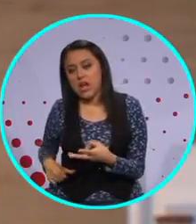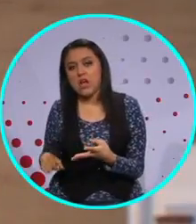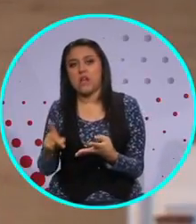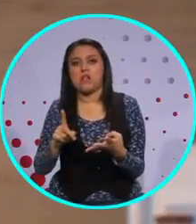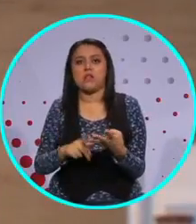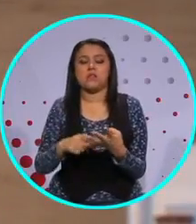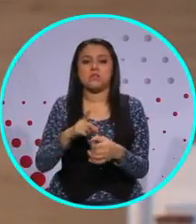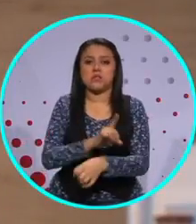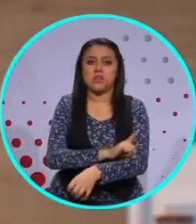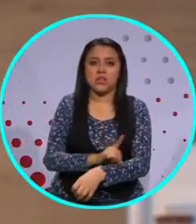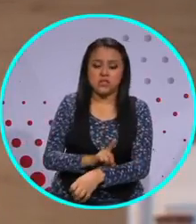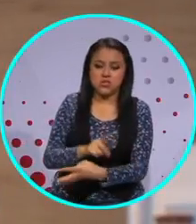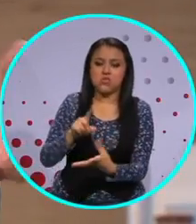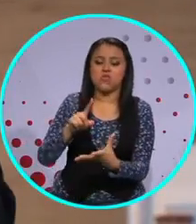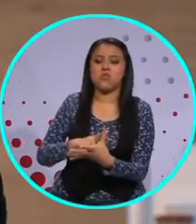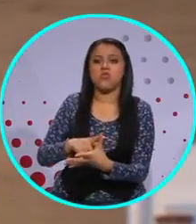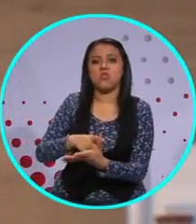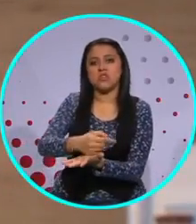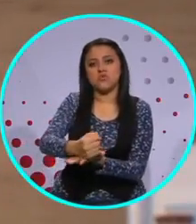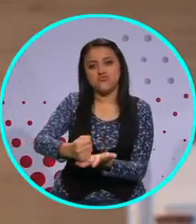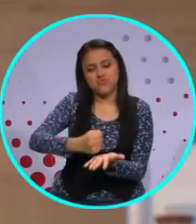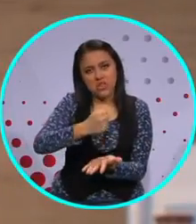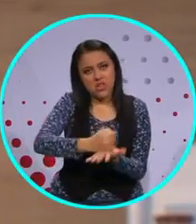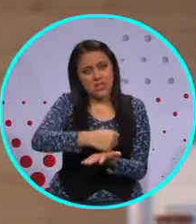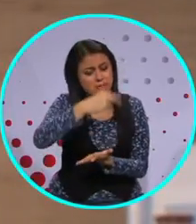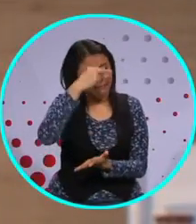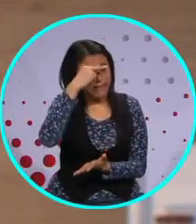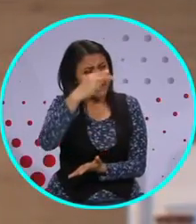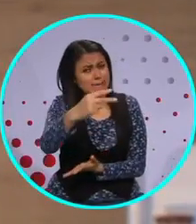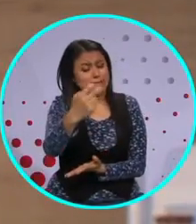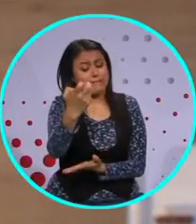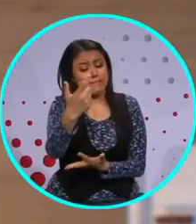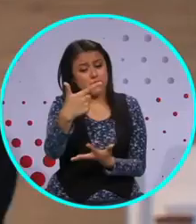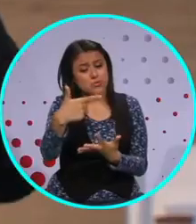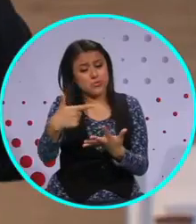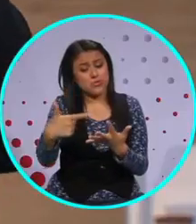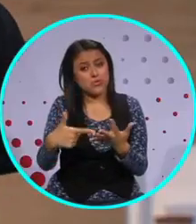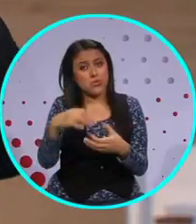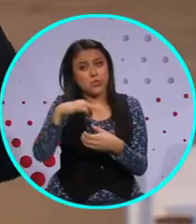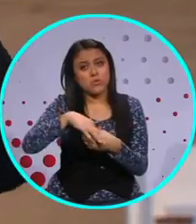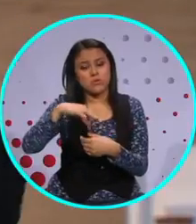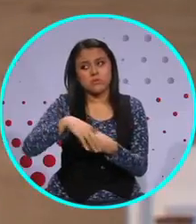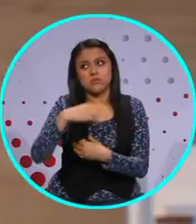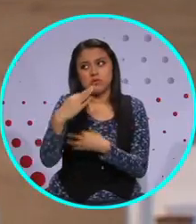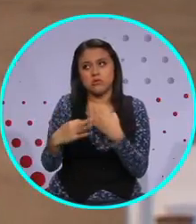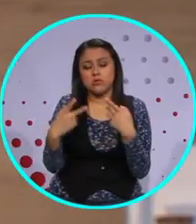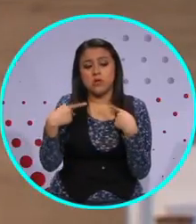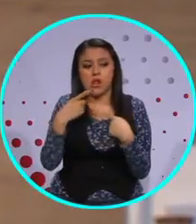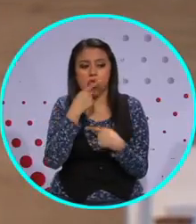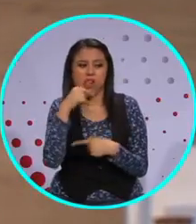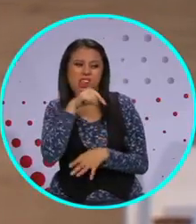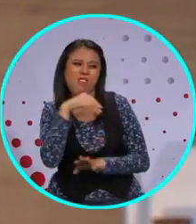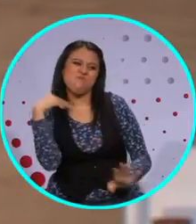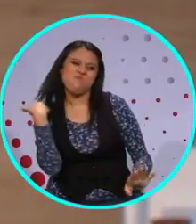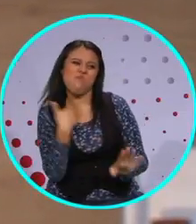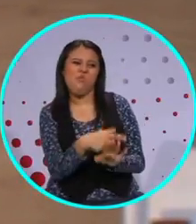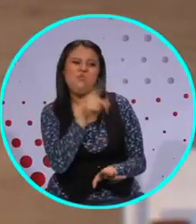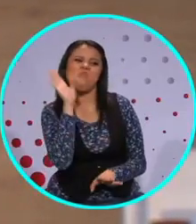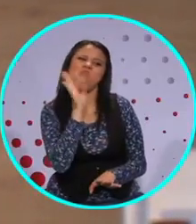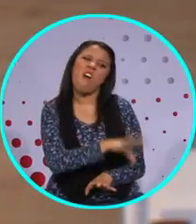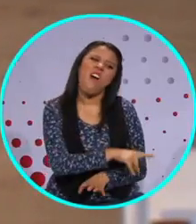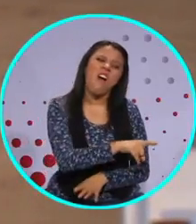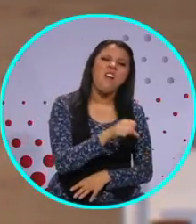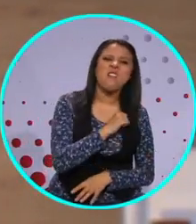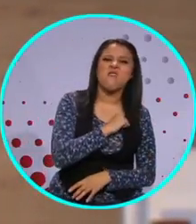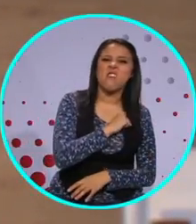la ciudad de mexico delegaciones o alcaldías y empiezan las elecciones tu virgen piensa en cuidar a los contrincantes y decir que es una